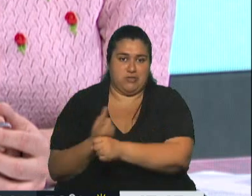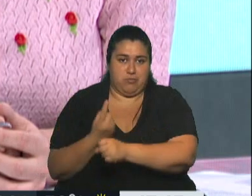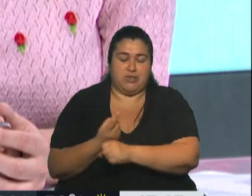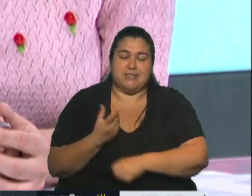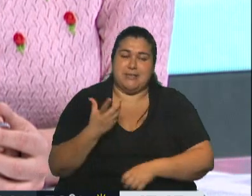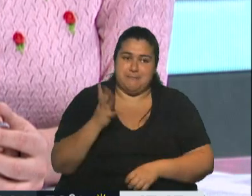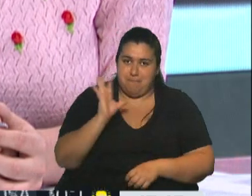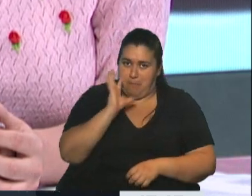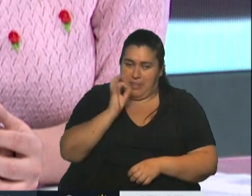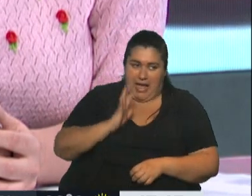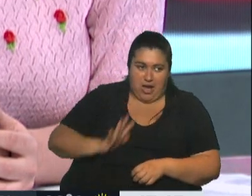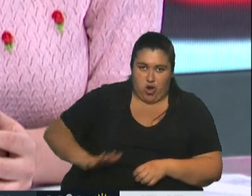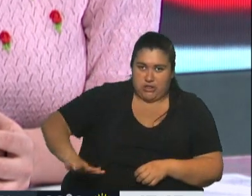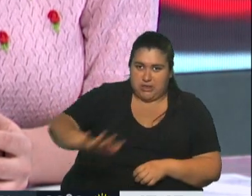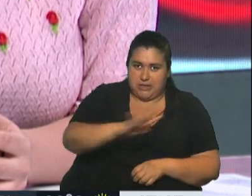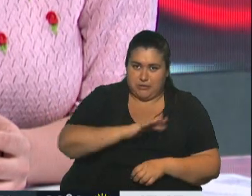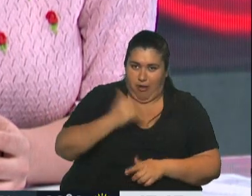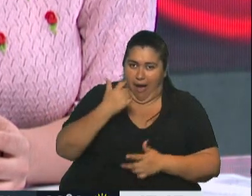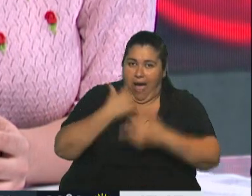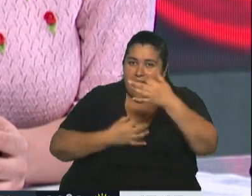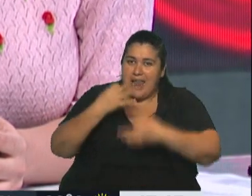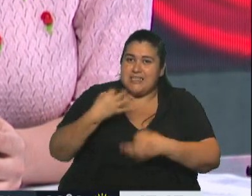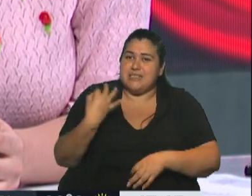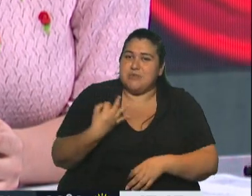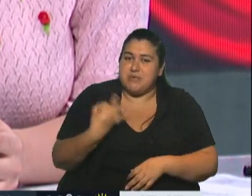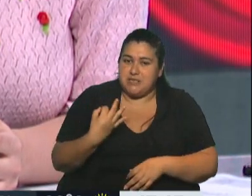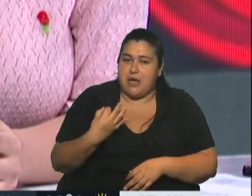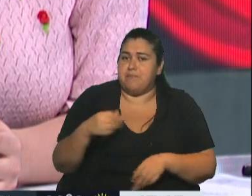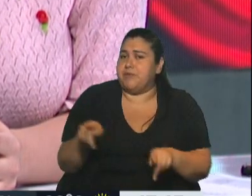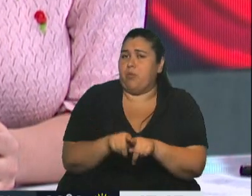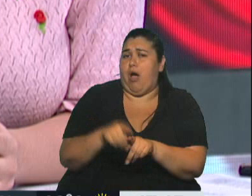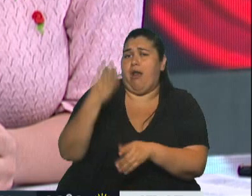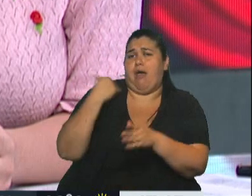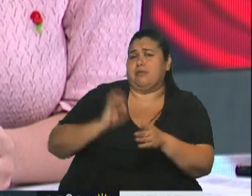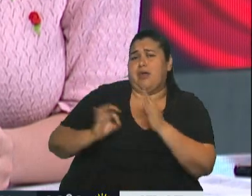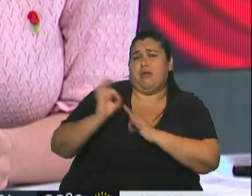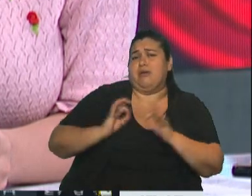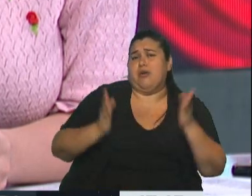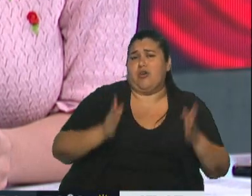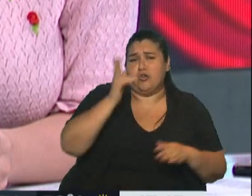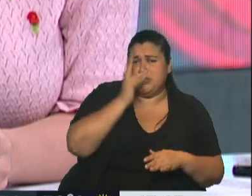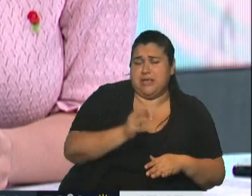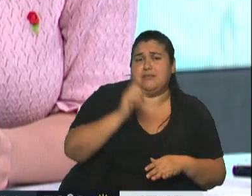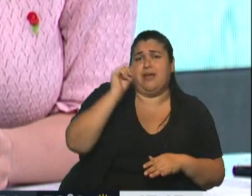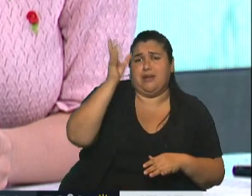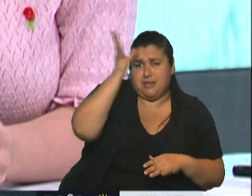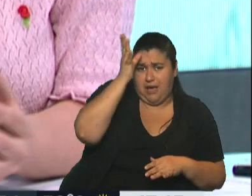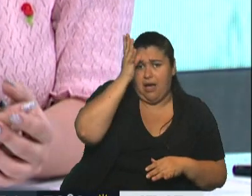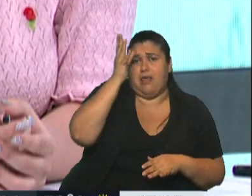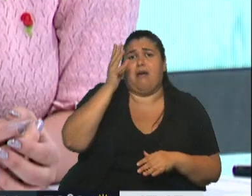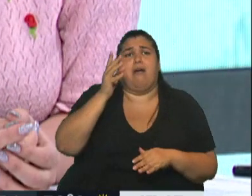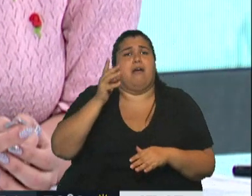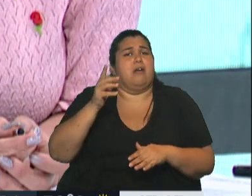particular. O sea, efectivamente hay una guerra con el Estado, como pasó en los 80 en Sicilia, en Italia, como hacían los corleoneses,